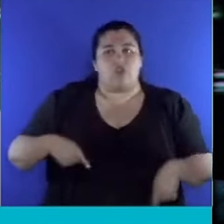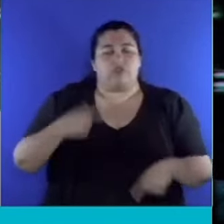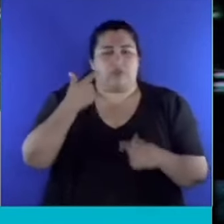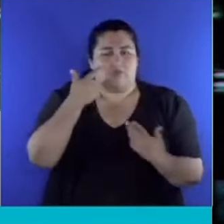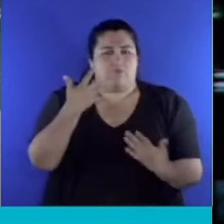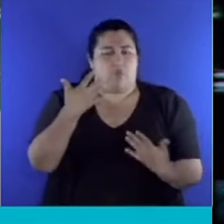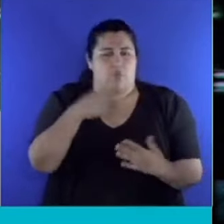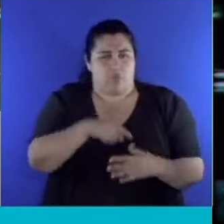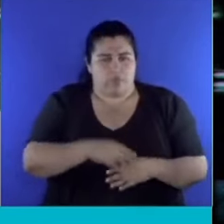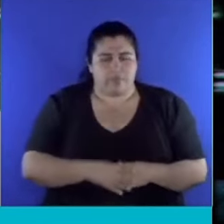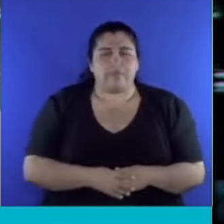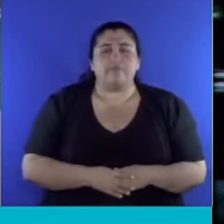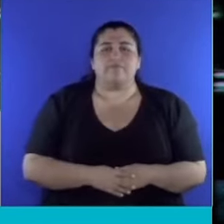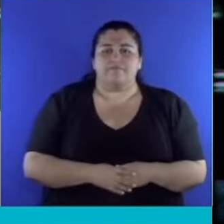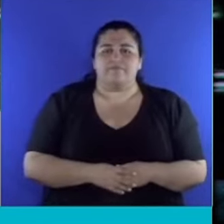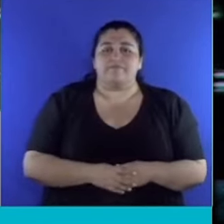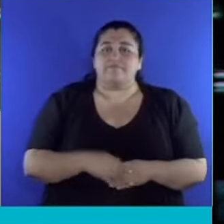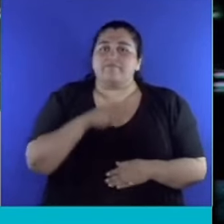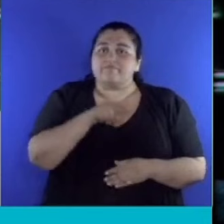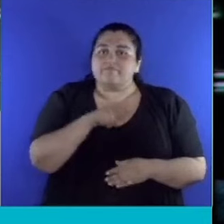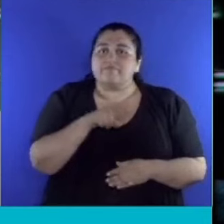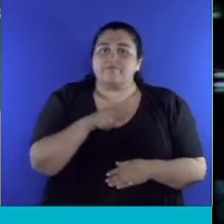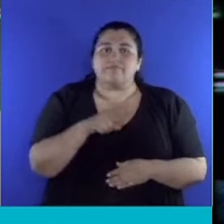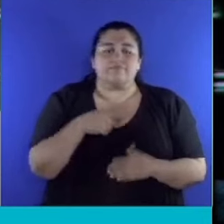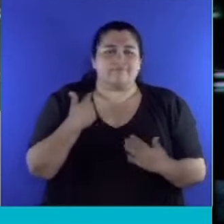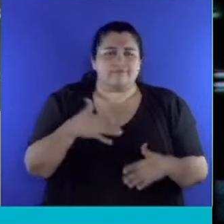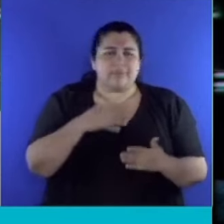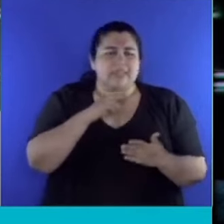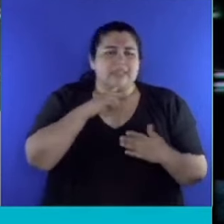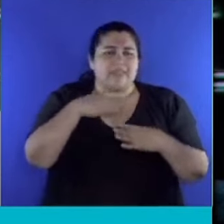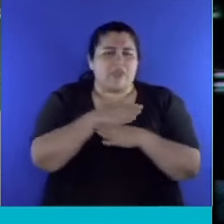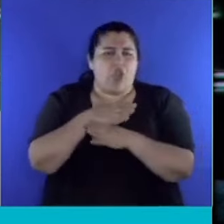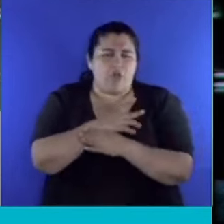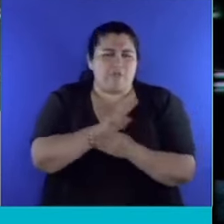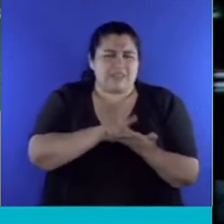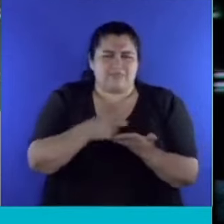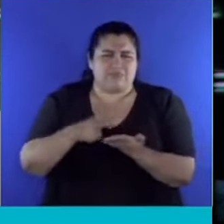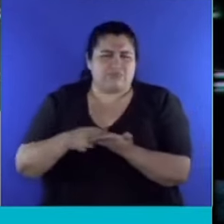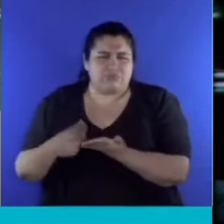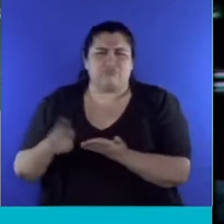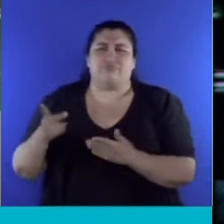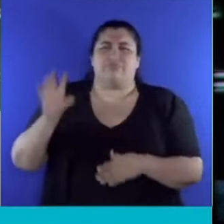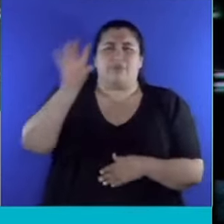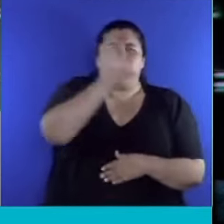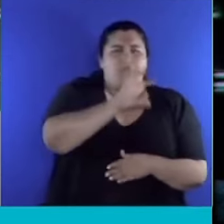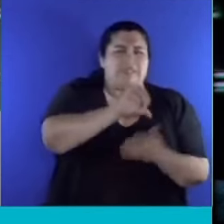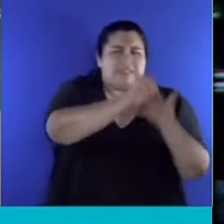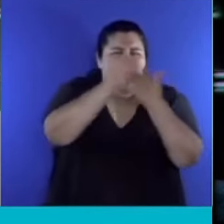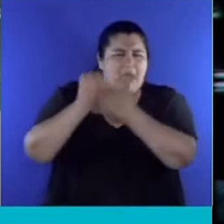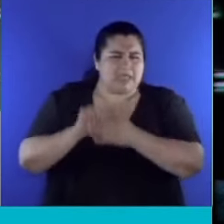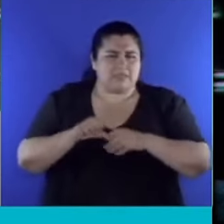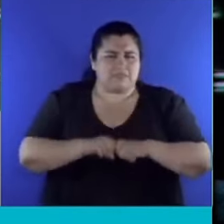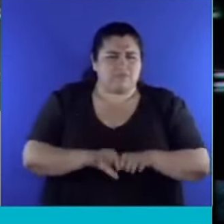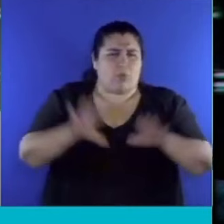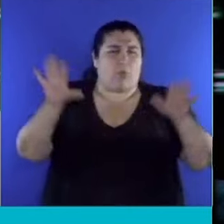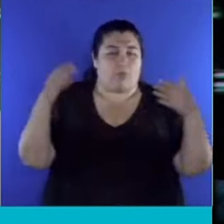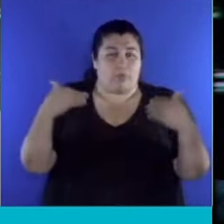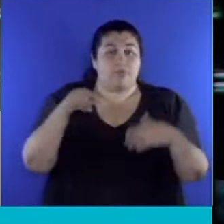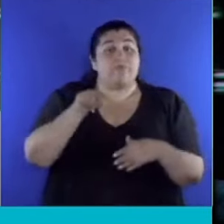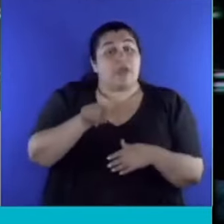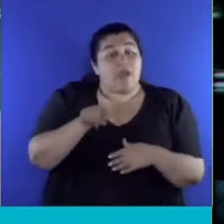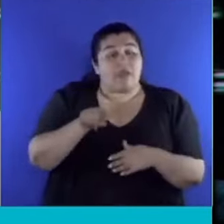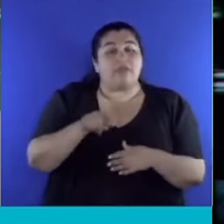envergadura que se ha traducido en todos los idiomas posibles que se estudia en todas las partes del mundo porque